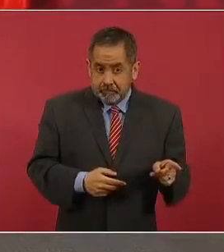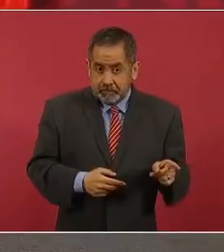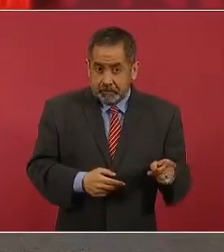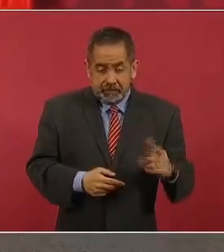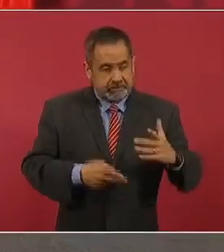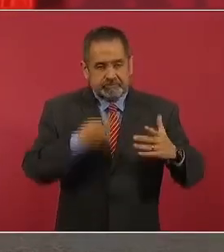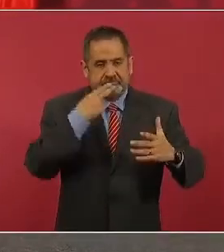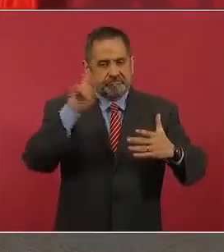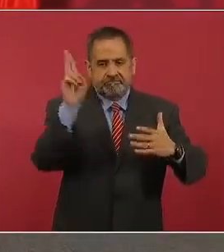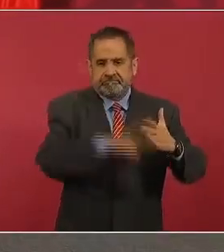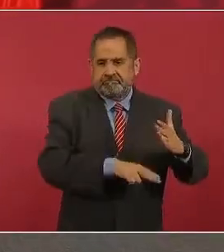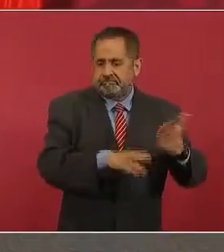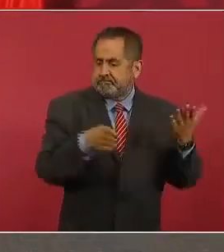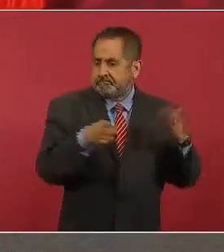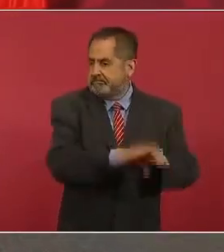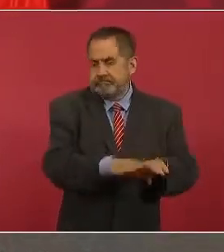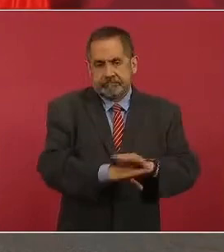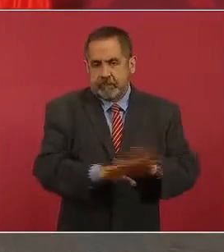se le cancela